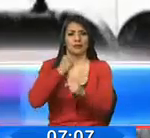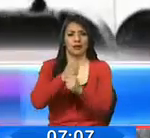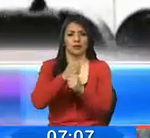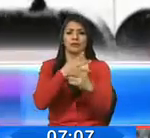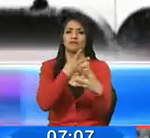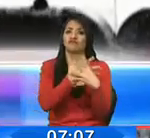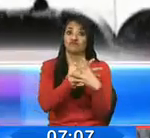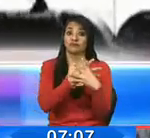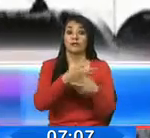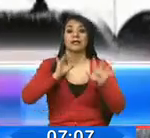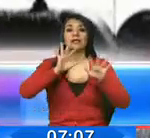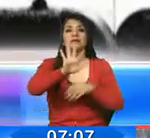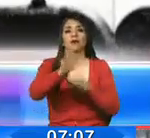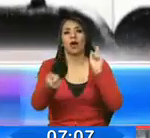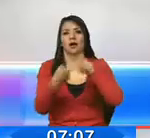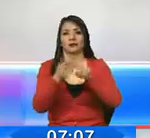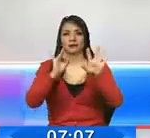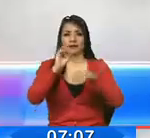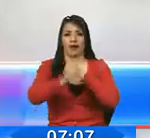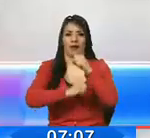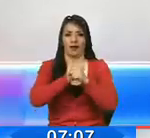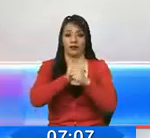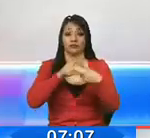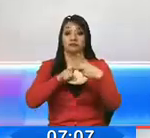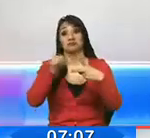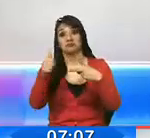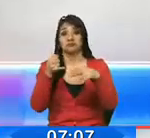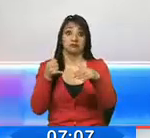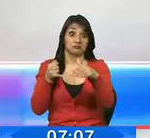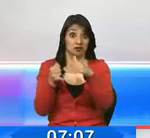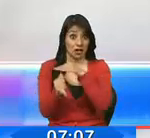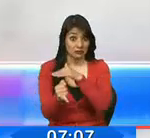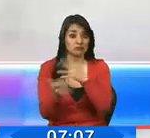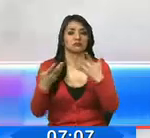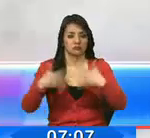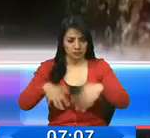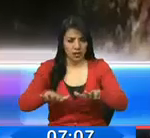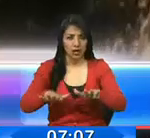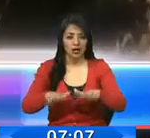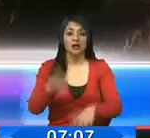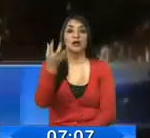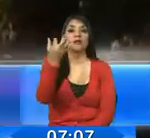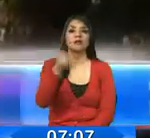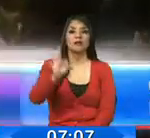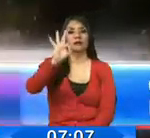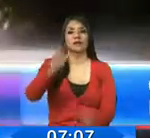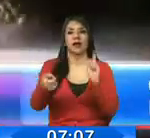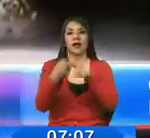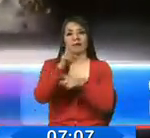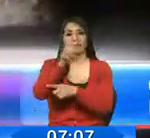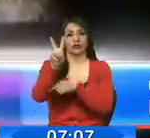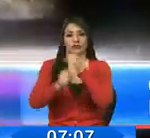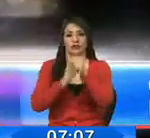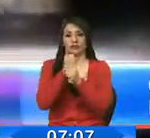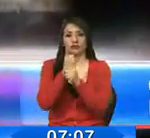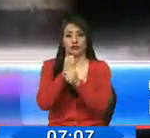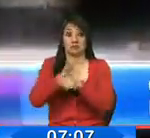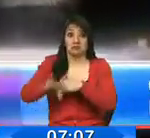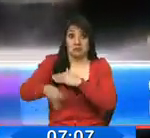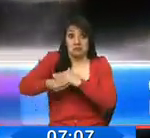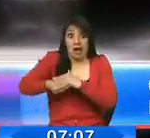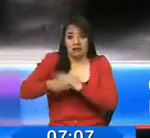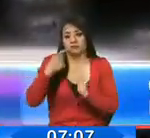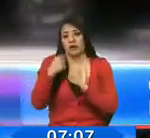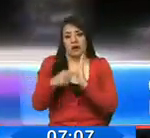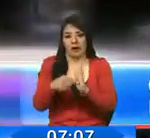pena de 5 a 7 años. Mientras que en el caso de violación tenemos una pena de 19 a 22 años. Si existen agravantes, como por